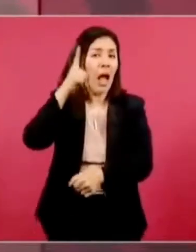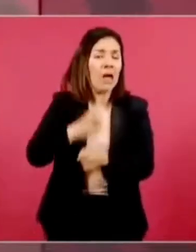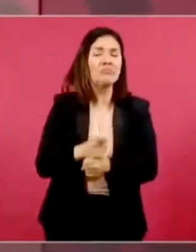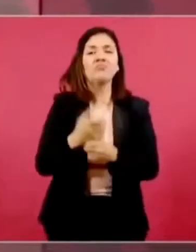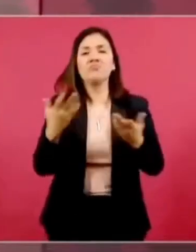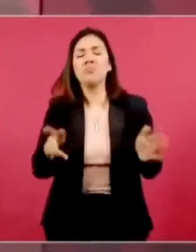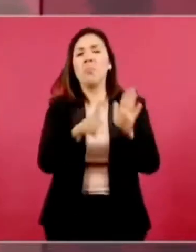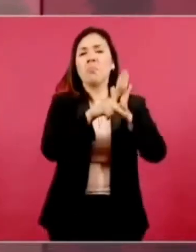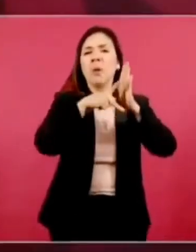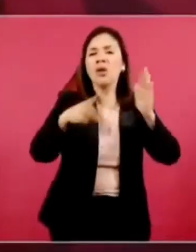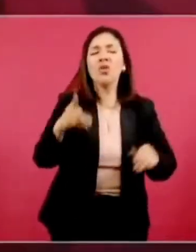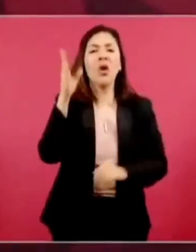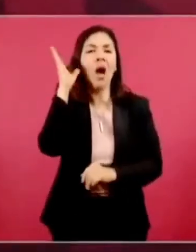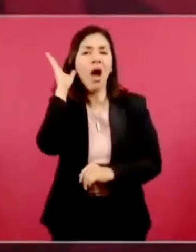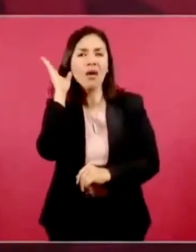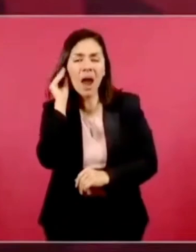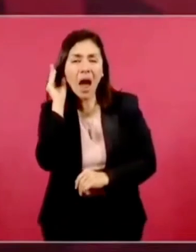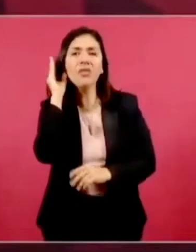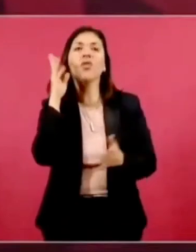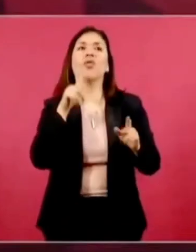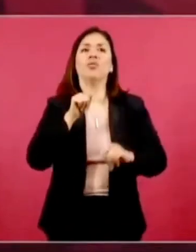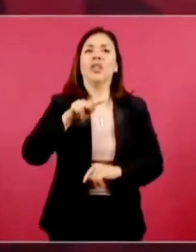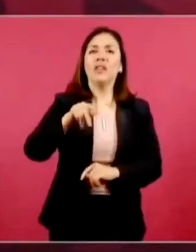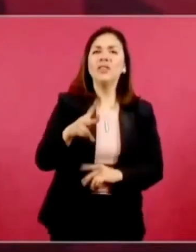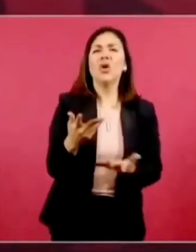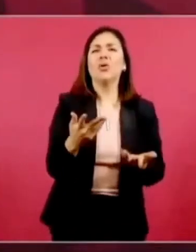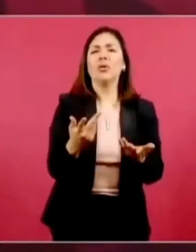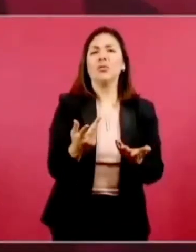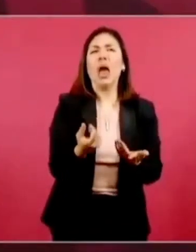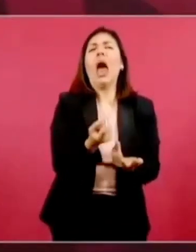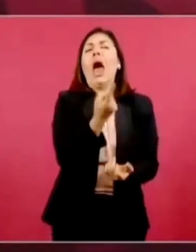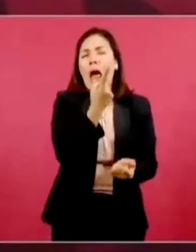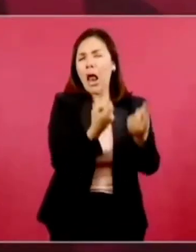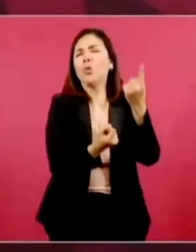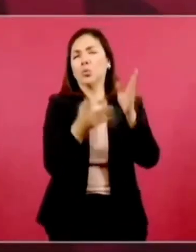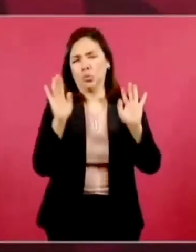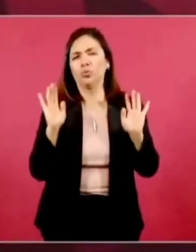periódicos, radio, televisión, algunos medios, ¿no?